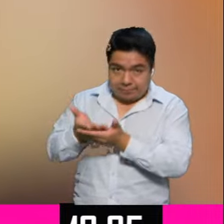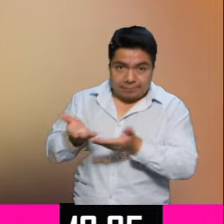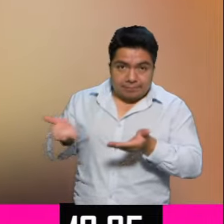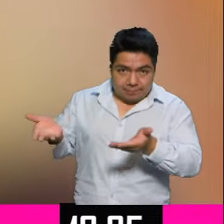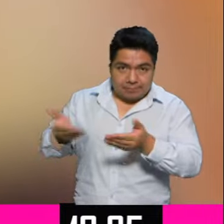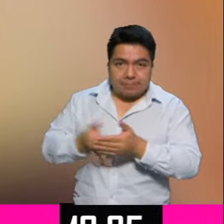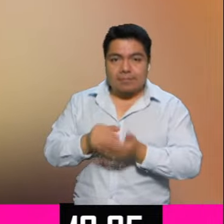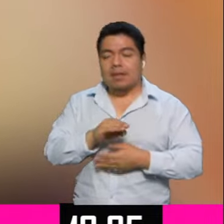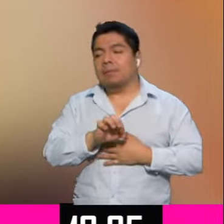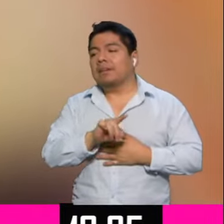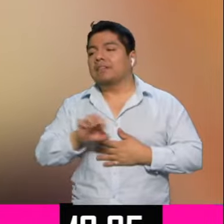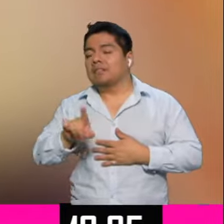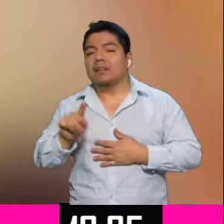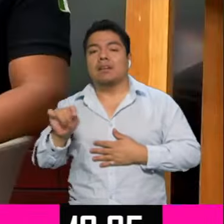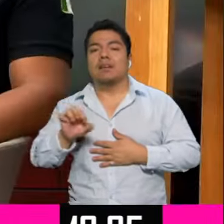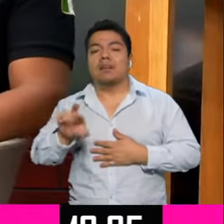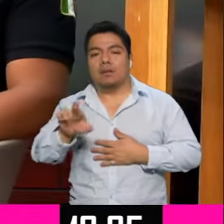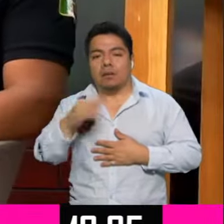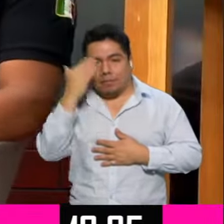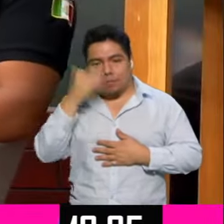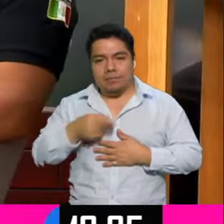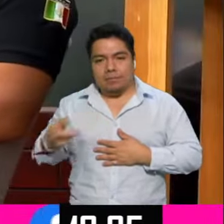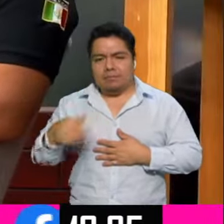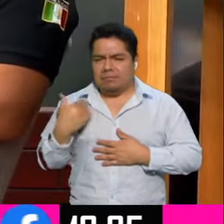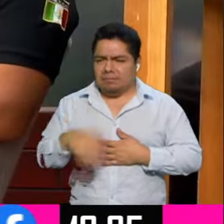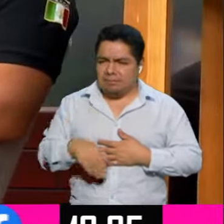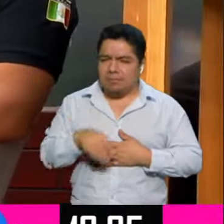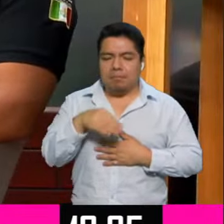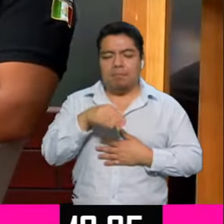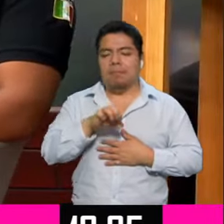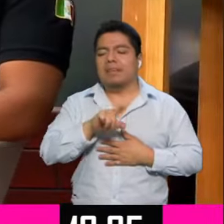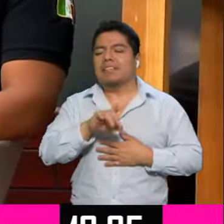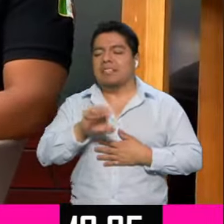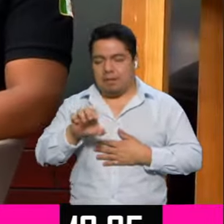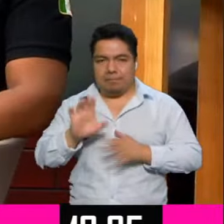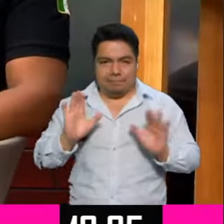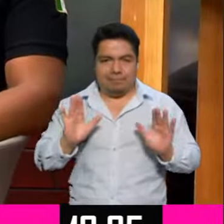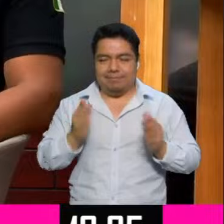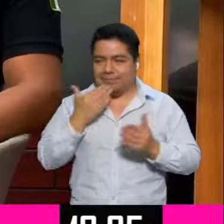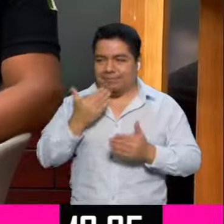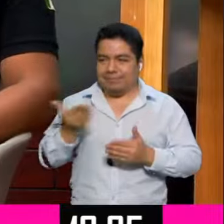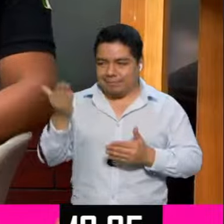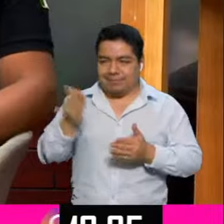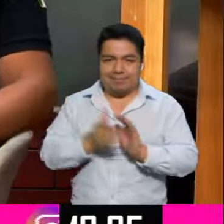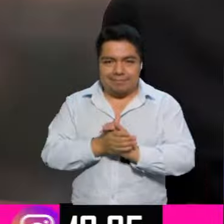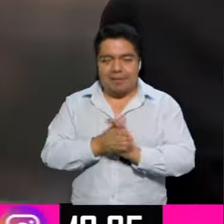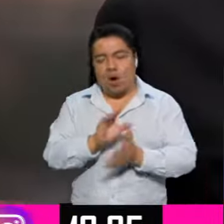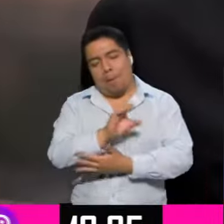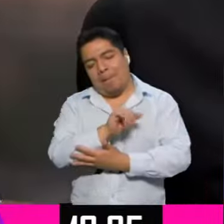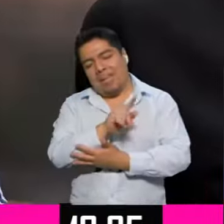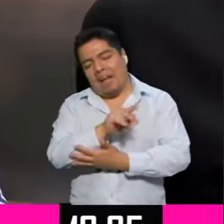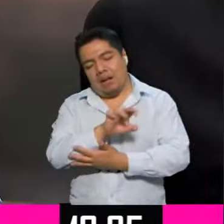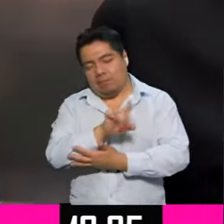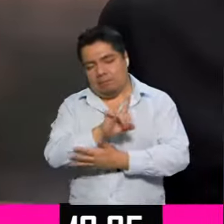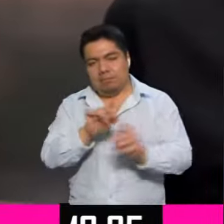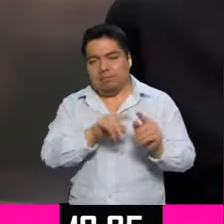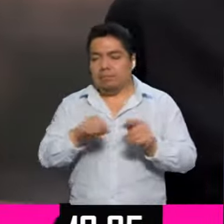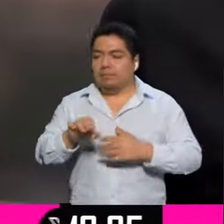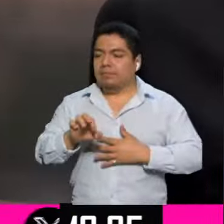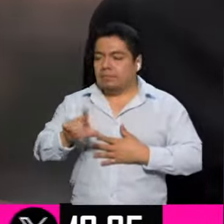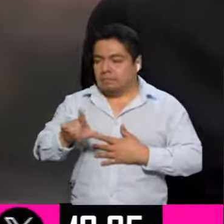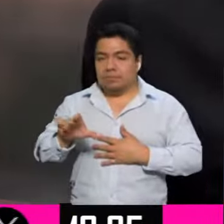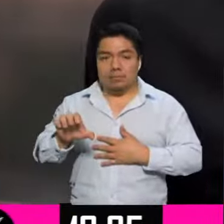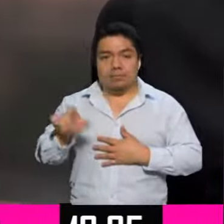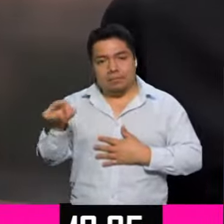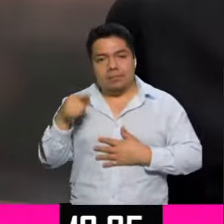Michelle Tobar, o es Michael, ya no sé, ya me dio miedo. Michelle, ¿verdad? Michelle. Si no diría Micael. Claro. Michelle Tobar, de